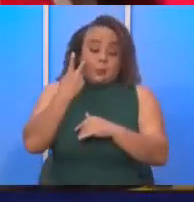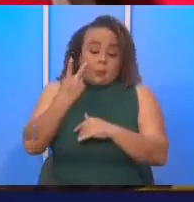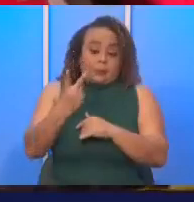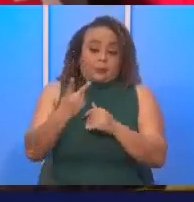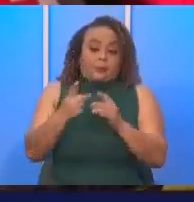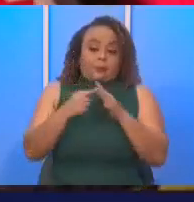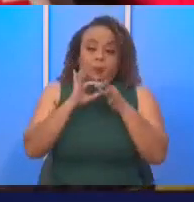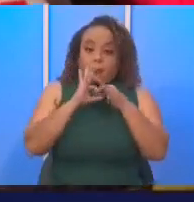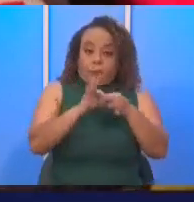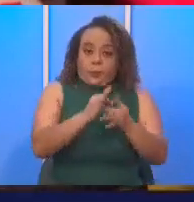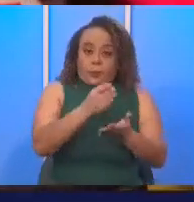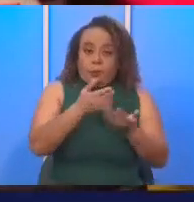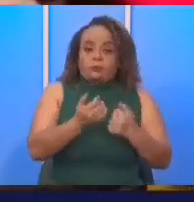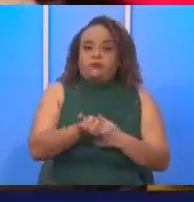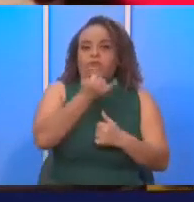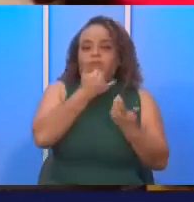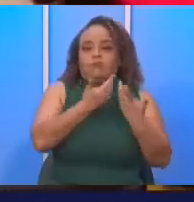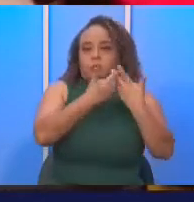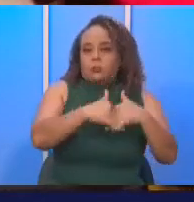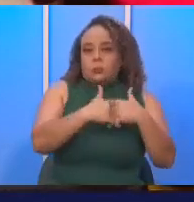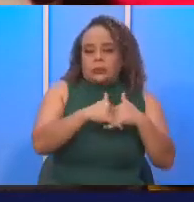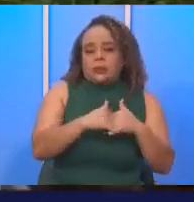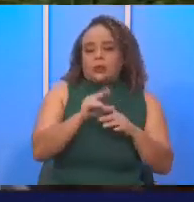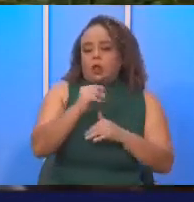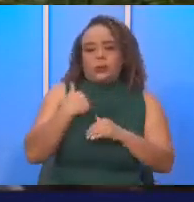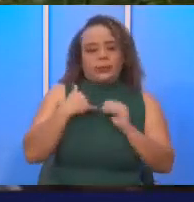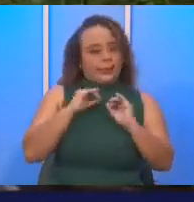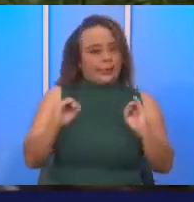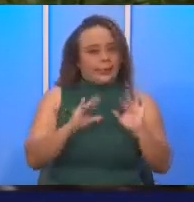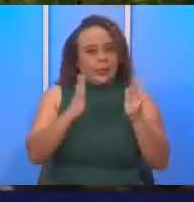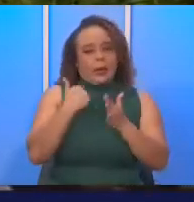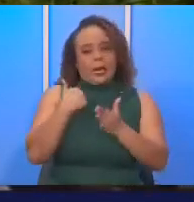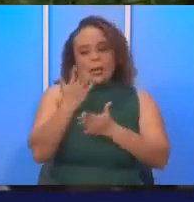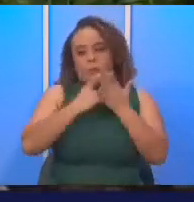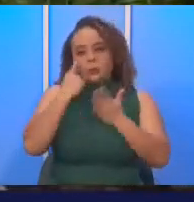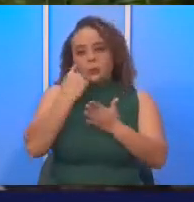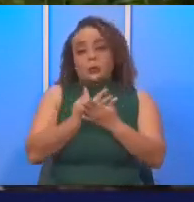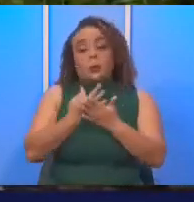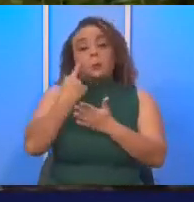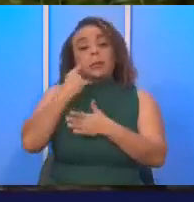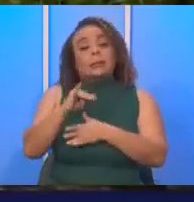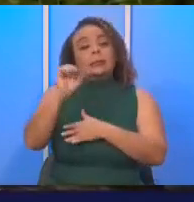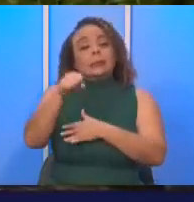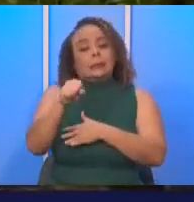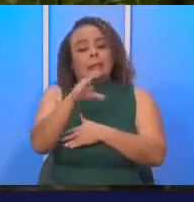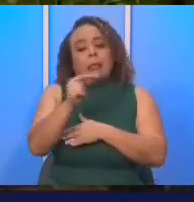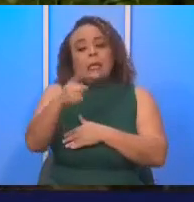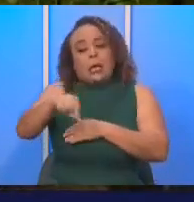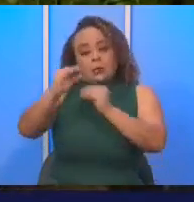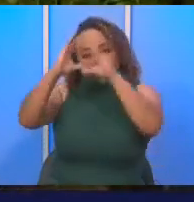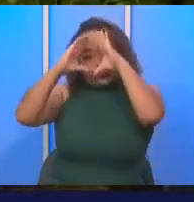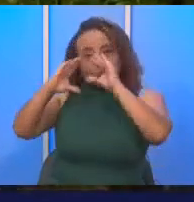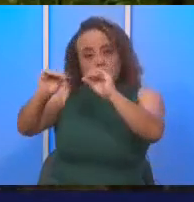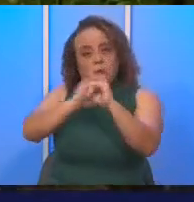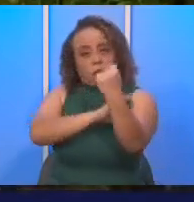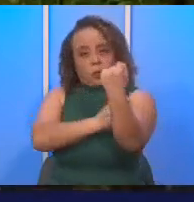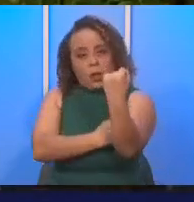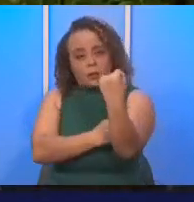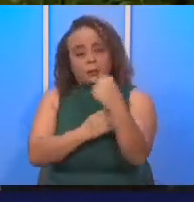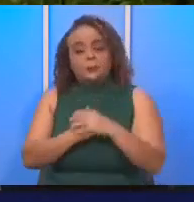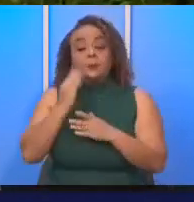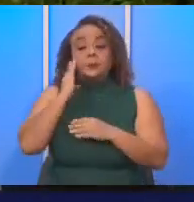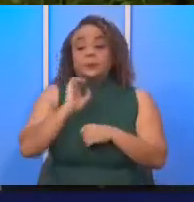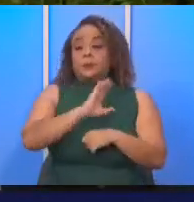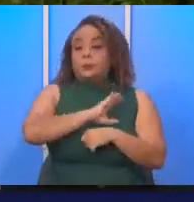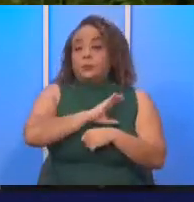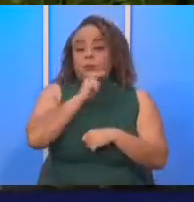falla mecánica, no se tiene claro si hay algún testigo. Aparentemente sí, y son quienes dan la información a las autoridades, porque en